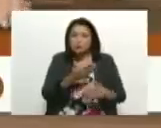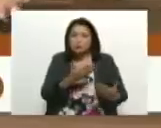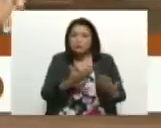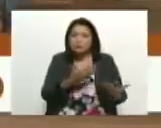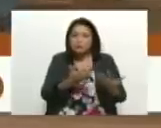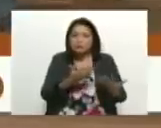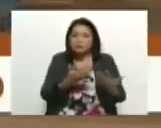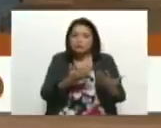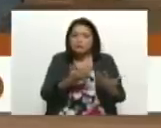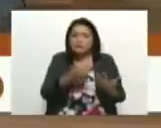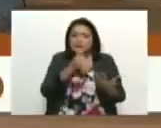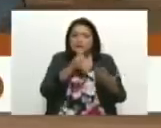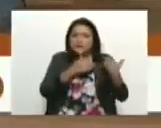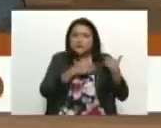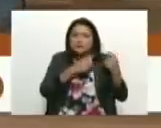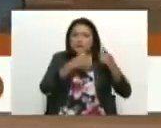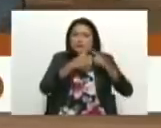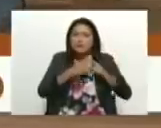¿Quién lo administra?